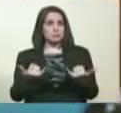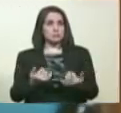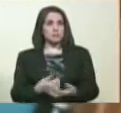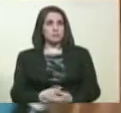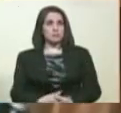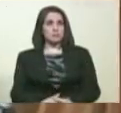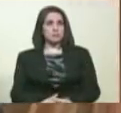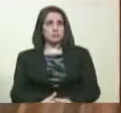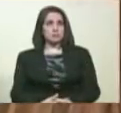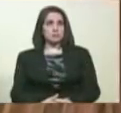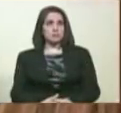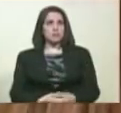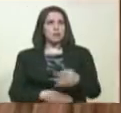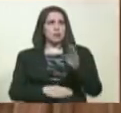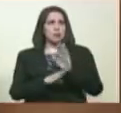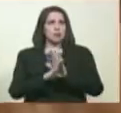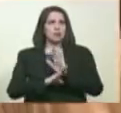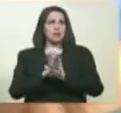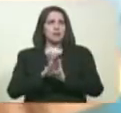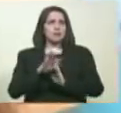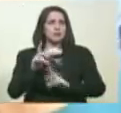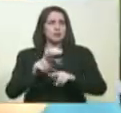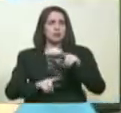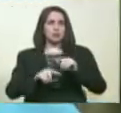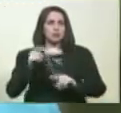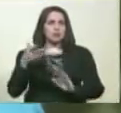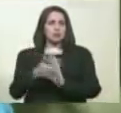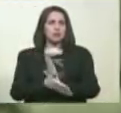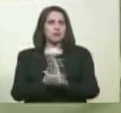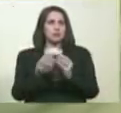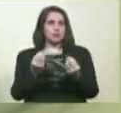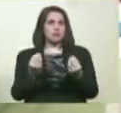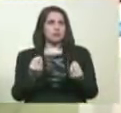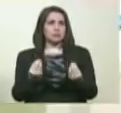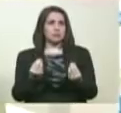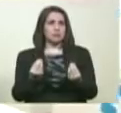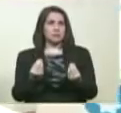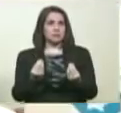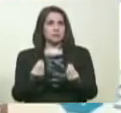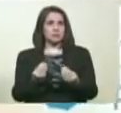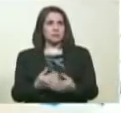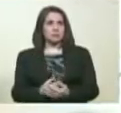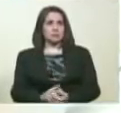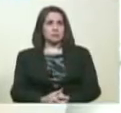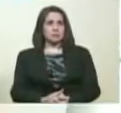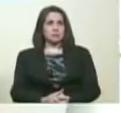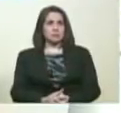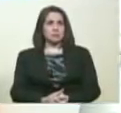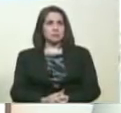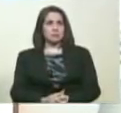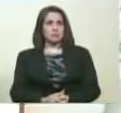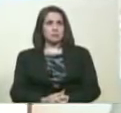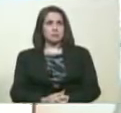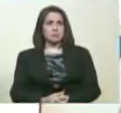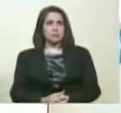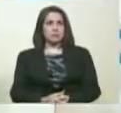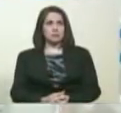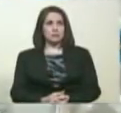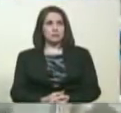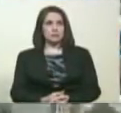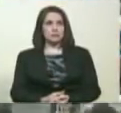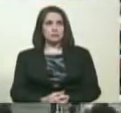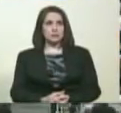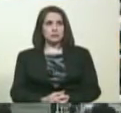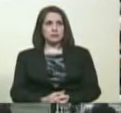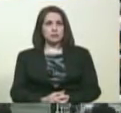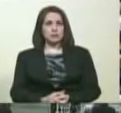nosotros mismos. Un desarrollo, presidente. Bueno, además que la presentación... Esta es la forma donde nosotros hacemos las evaluaciones, ¿verdad?